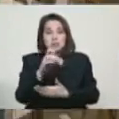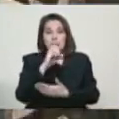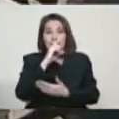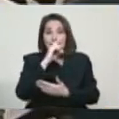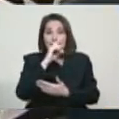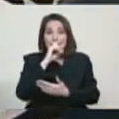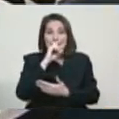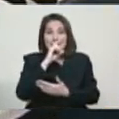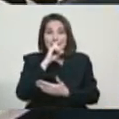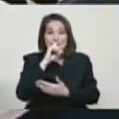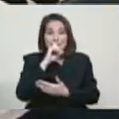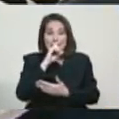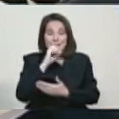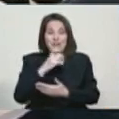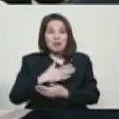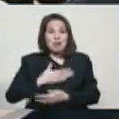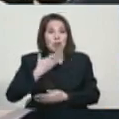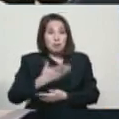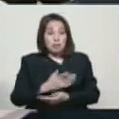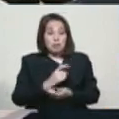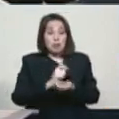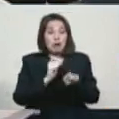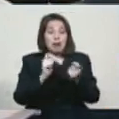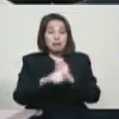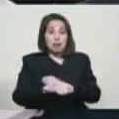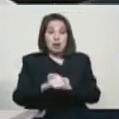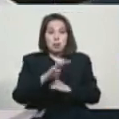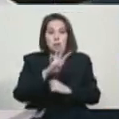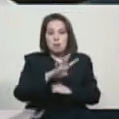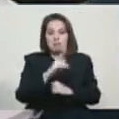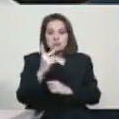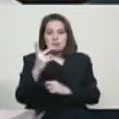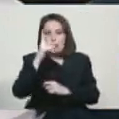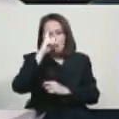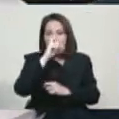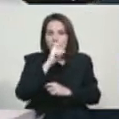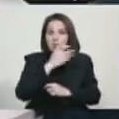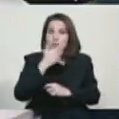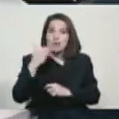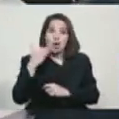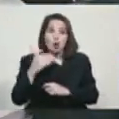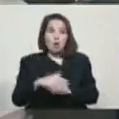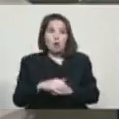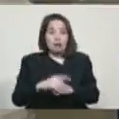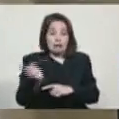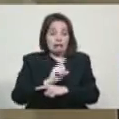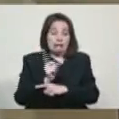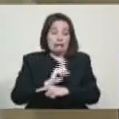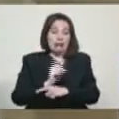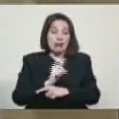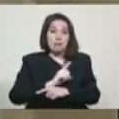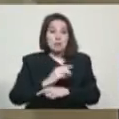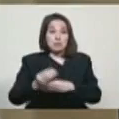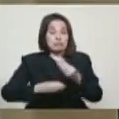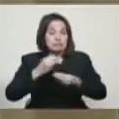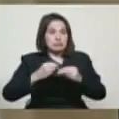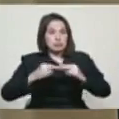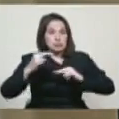Si podemos convertir 4 en 2 años, mejor. Pues nosotros somos acelerados, acelerados.